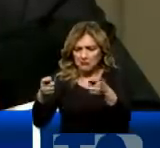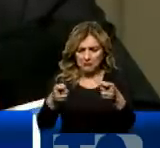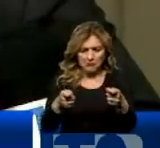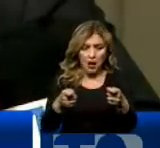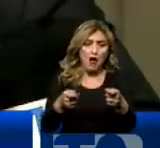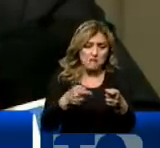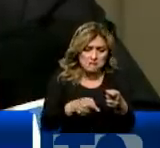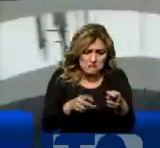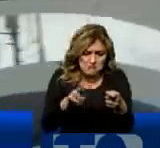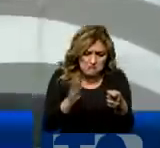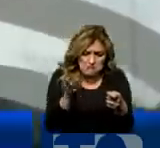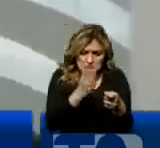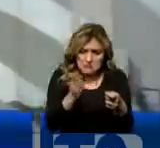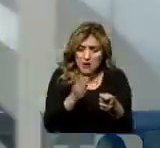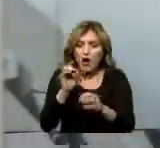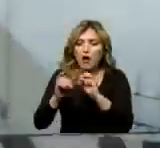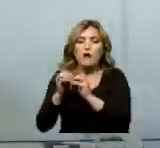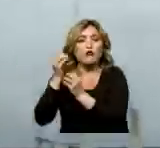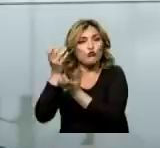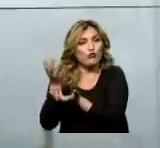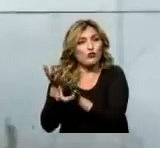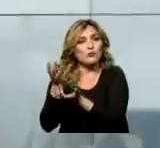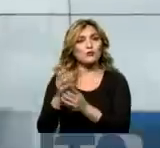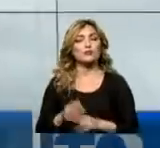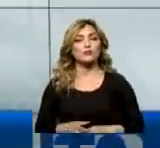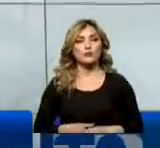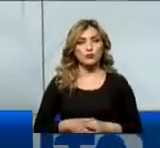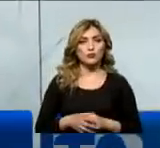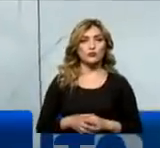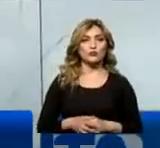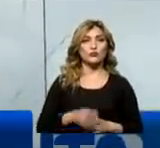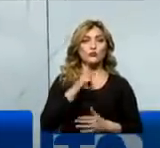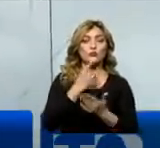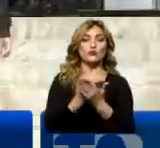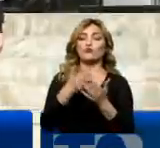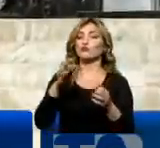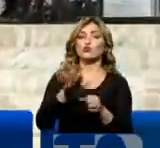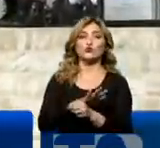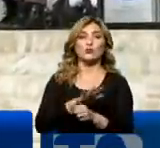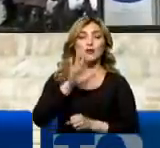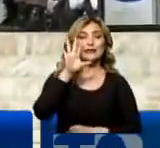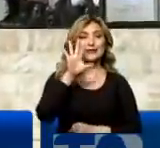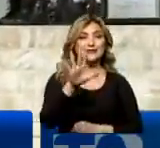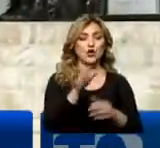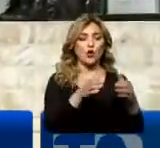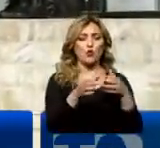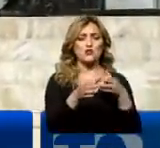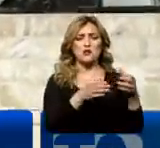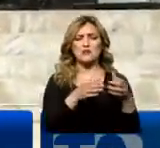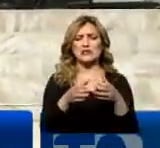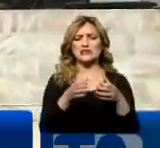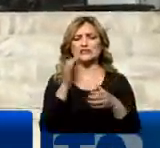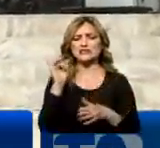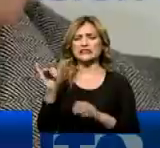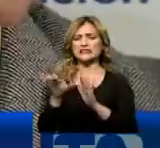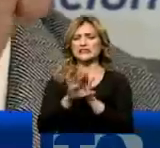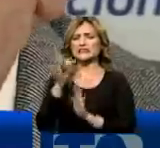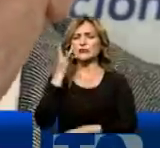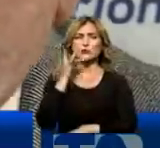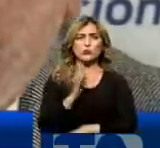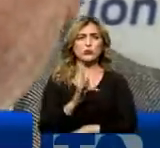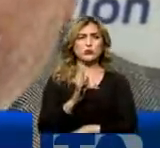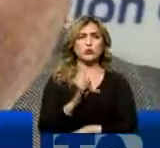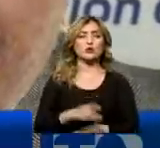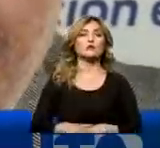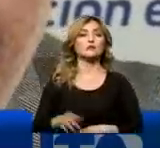un informe al Pleno. Al respecto, recuerda que hay suficientes elementos que dan a conocer 5 contabilidades y esquemas de irregularidades. Por